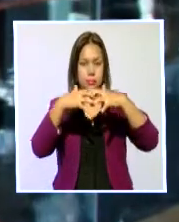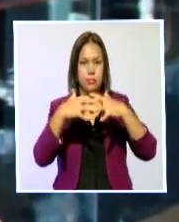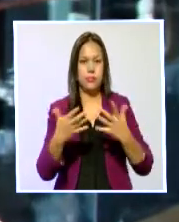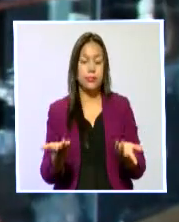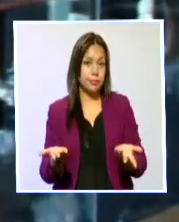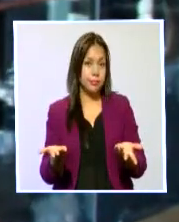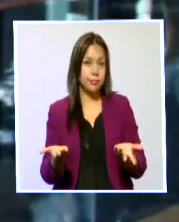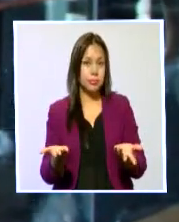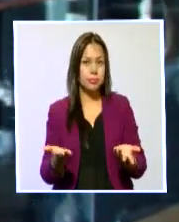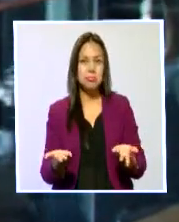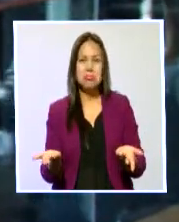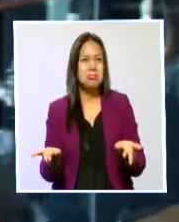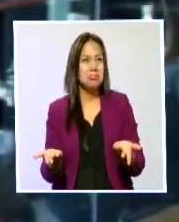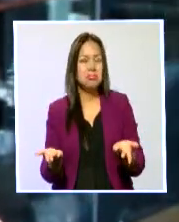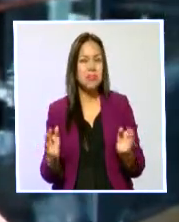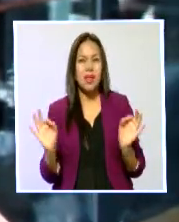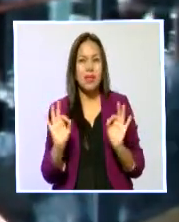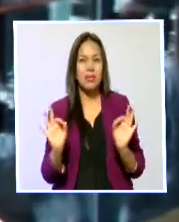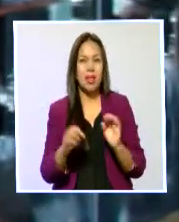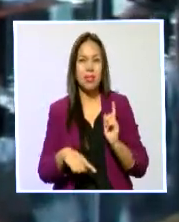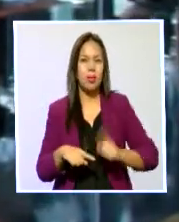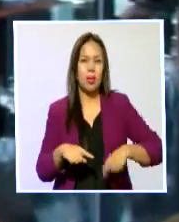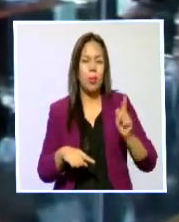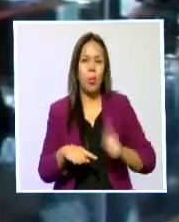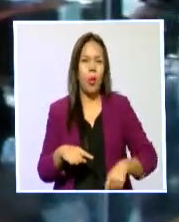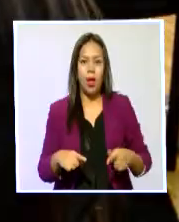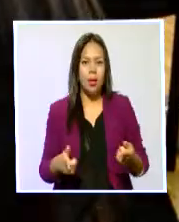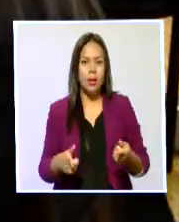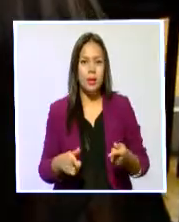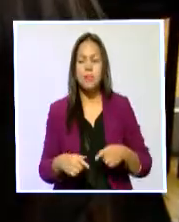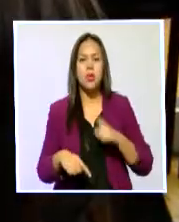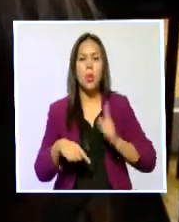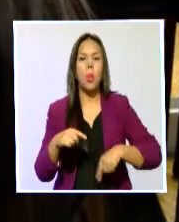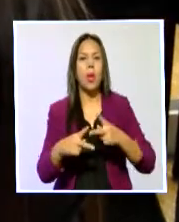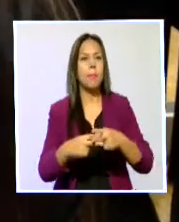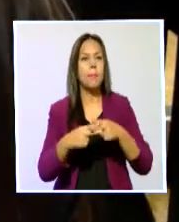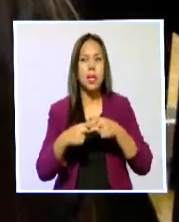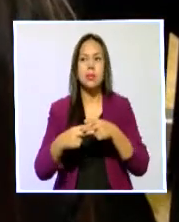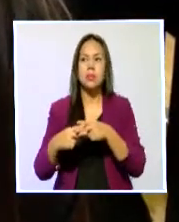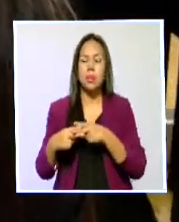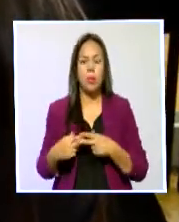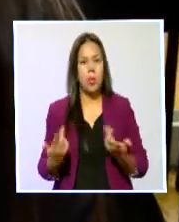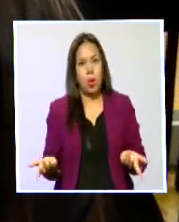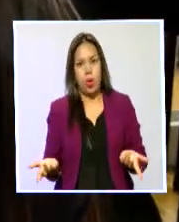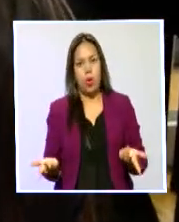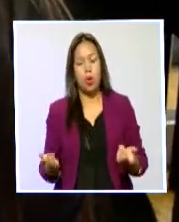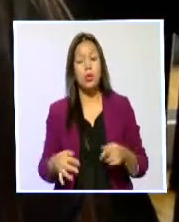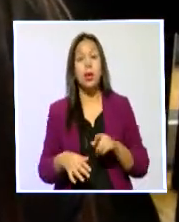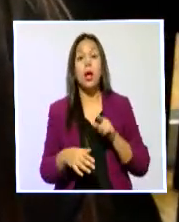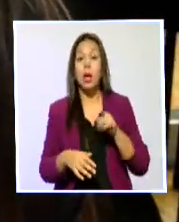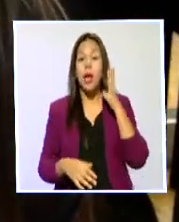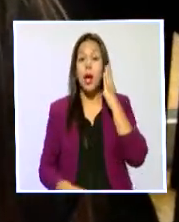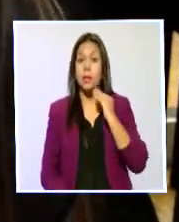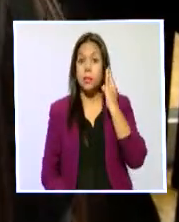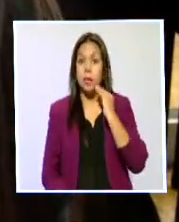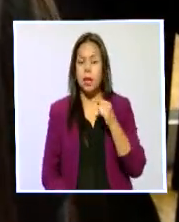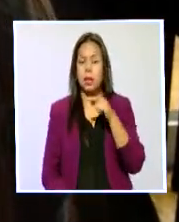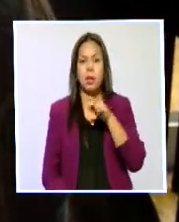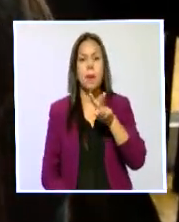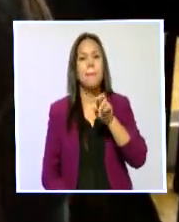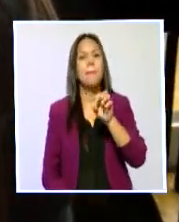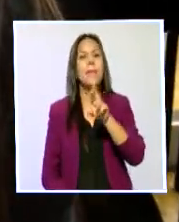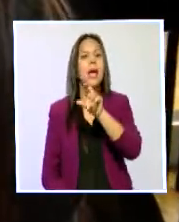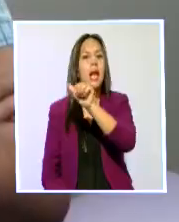economía, pero no nos permiten, no somos objeto de crédito. Tras escuchar los testimonios, la asambleísta Tanji Vera del